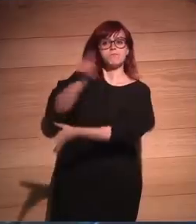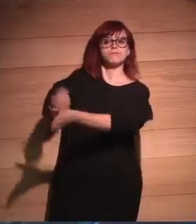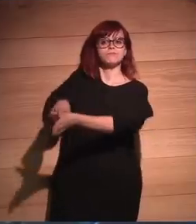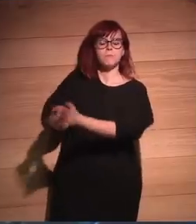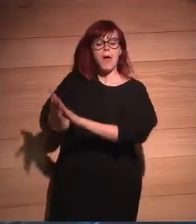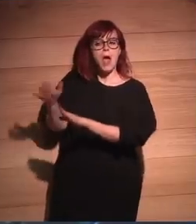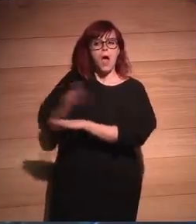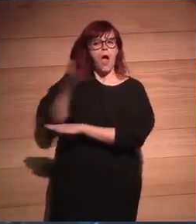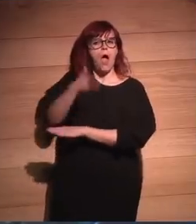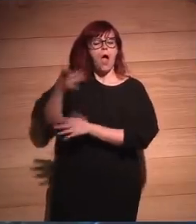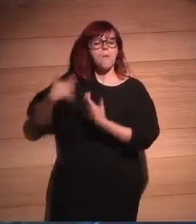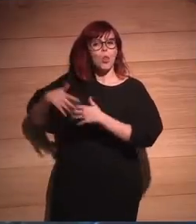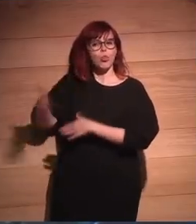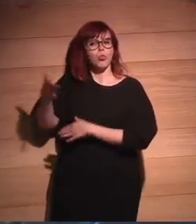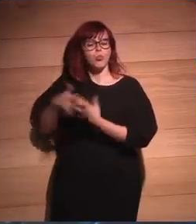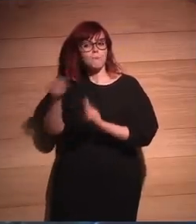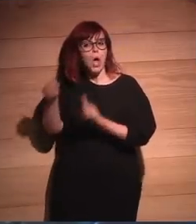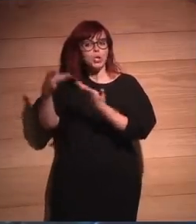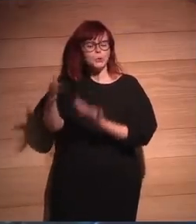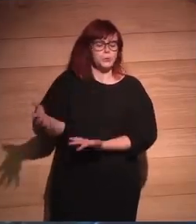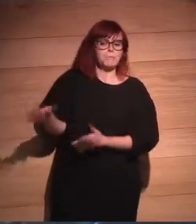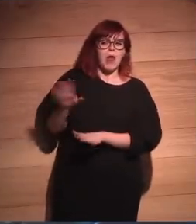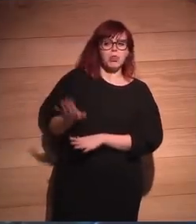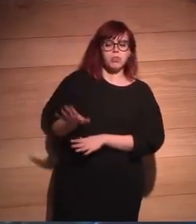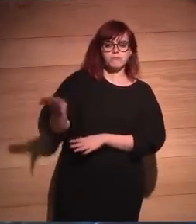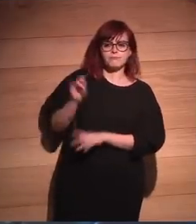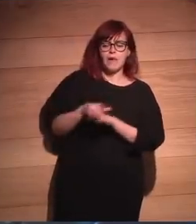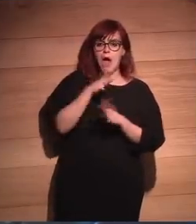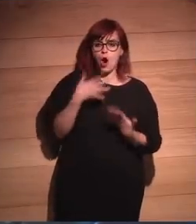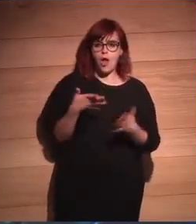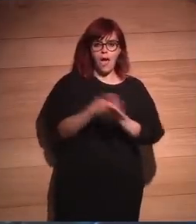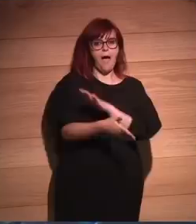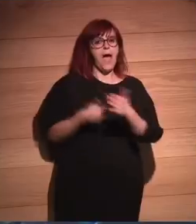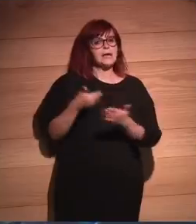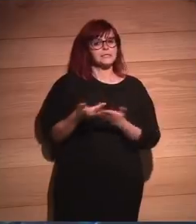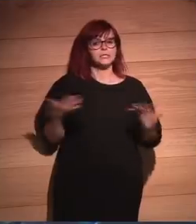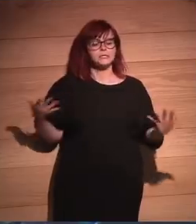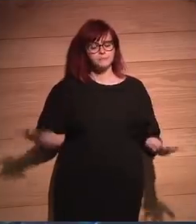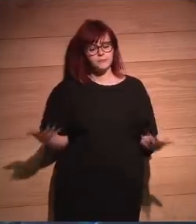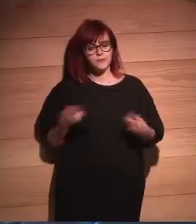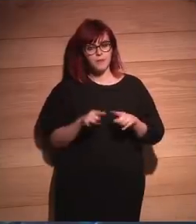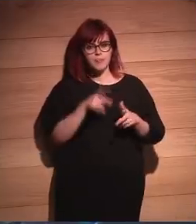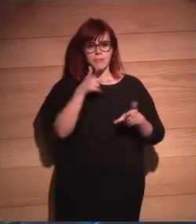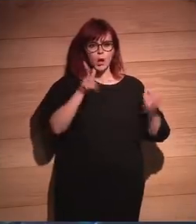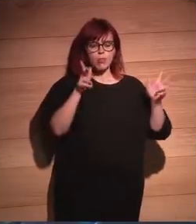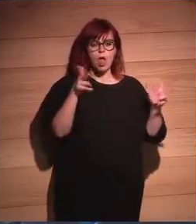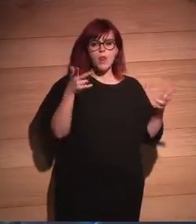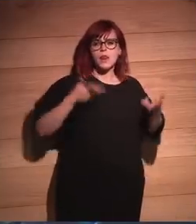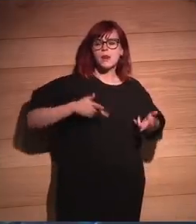perspectiva. Con lo cual yo creo que haya habido o sea, se nos ha cambiado el relato, ¿no? Es decir, el problema de la democracia